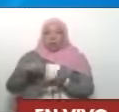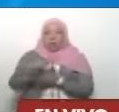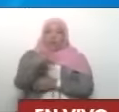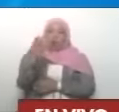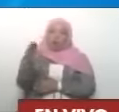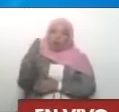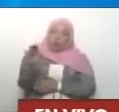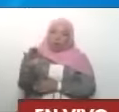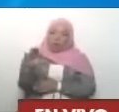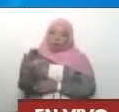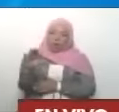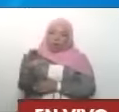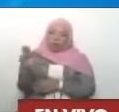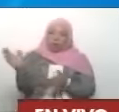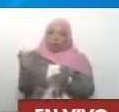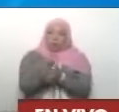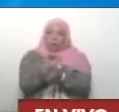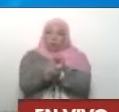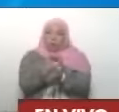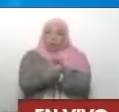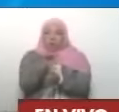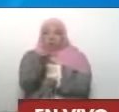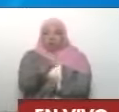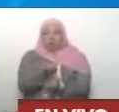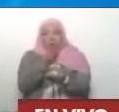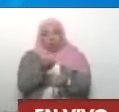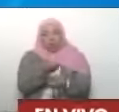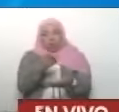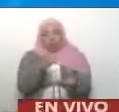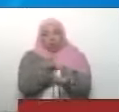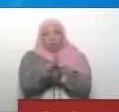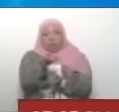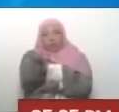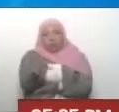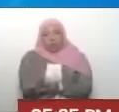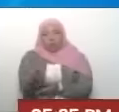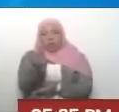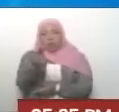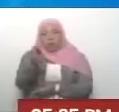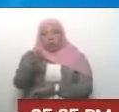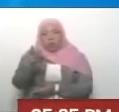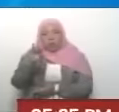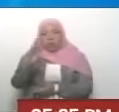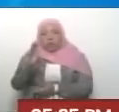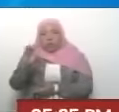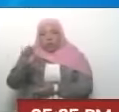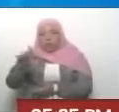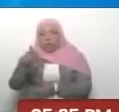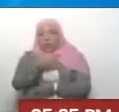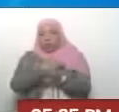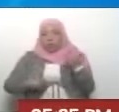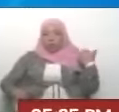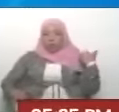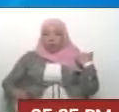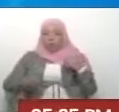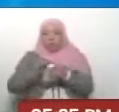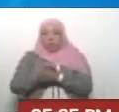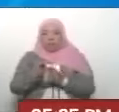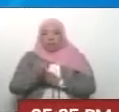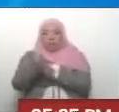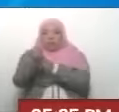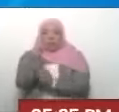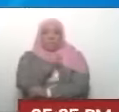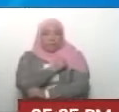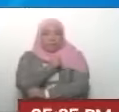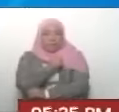colombianos, capturados, convictos y confesos, enviados por Álvaro Uribe Vela para asesinar a nuestro Robert Serra, le tenían